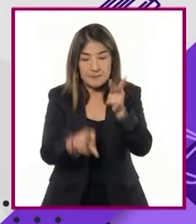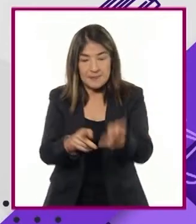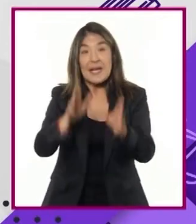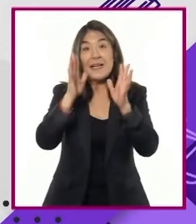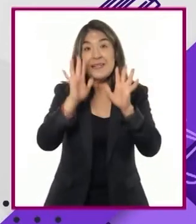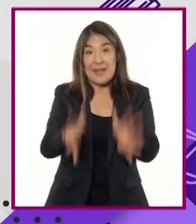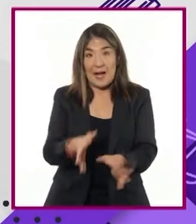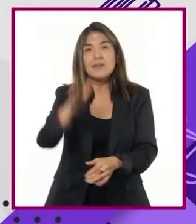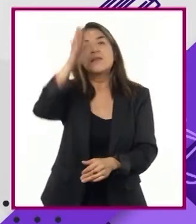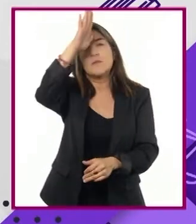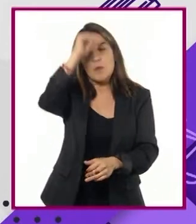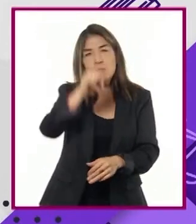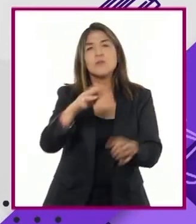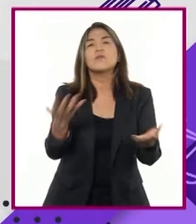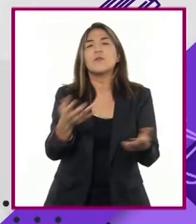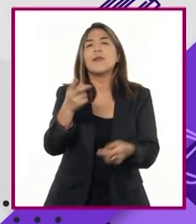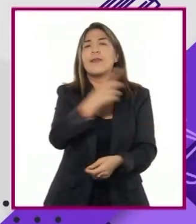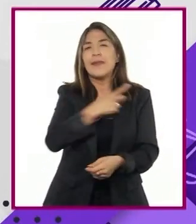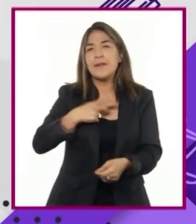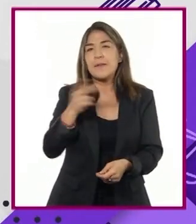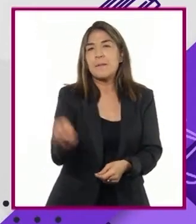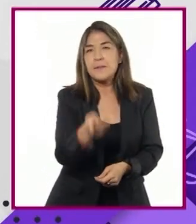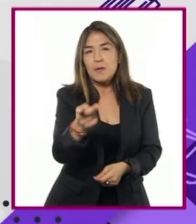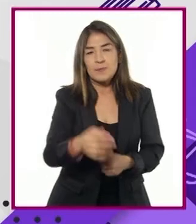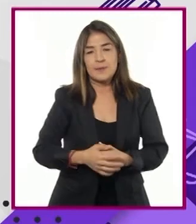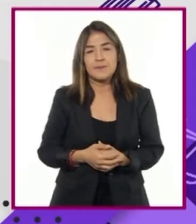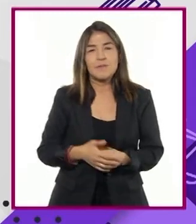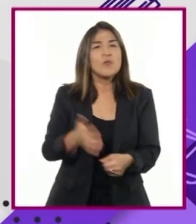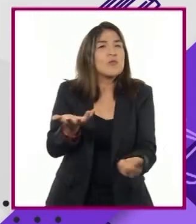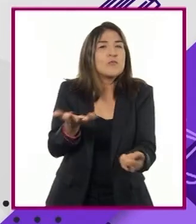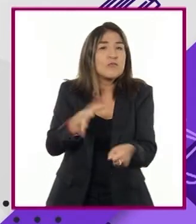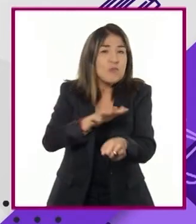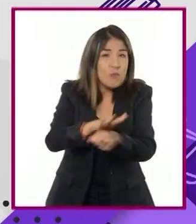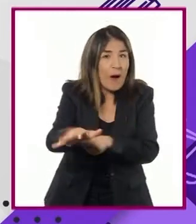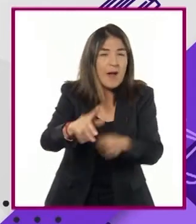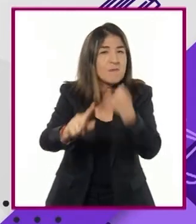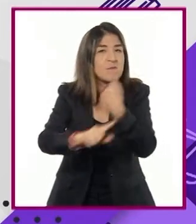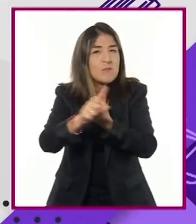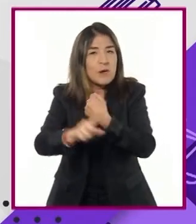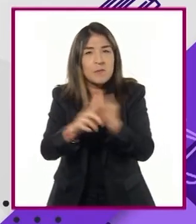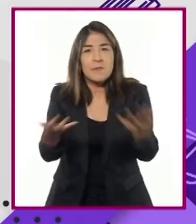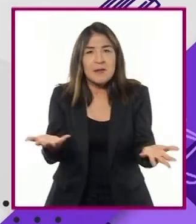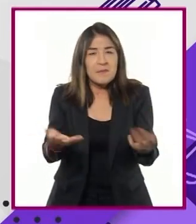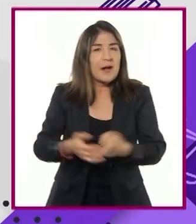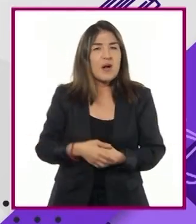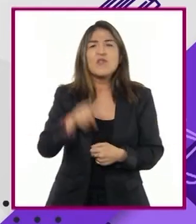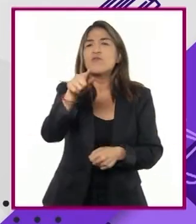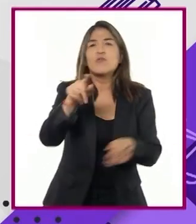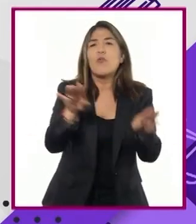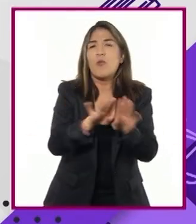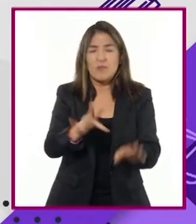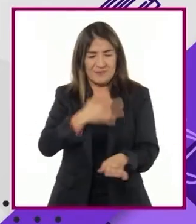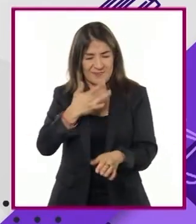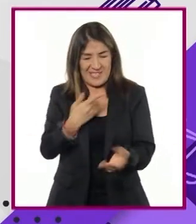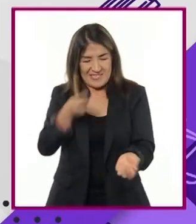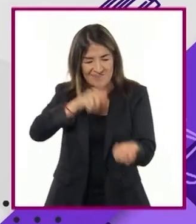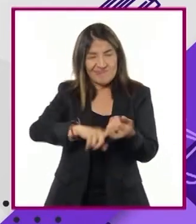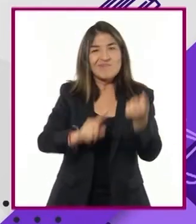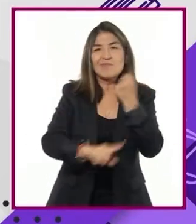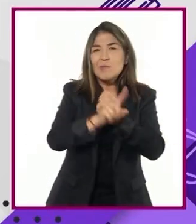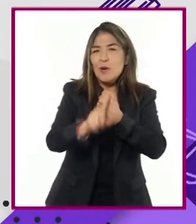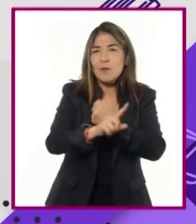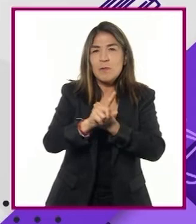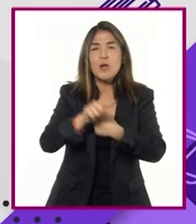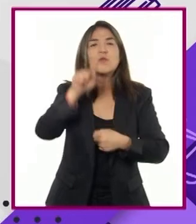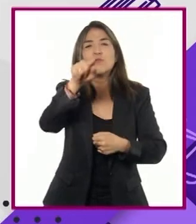ello, es conveniente preguntar: ¿cuál es el problema? ¿Cómo se sienten con eso? ¿Cómo les